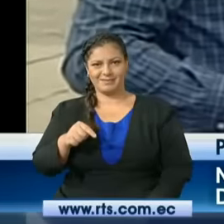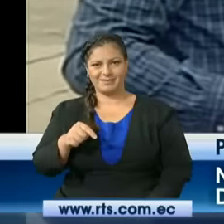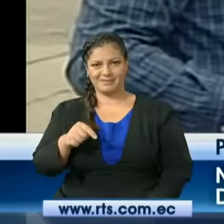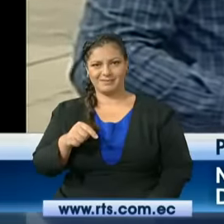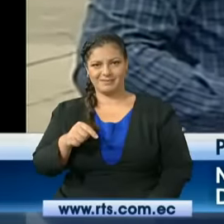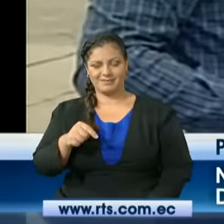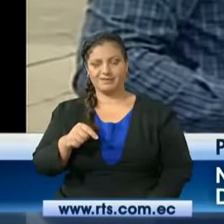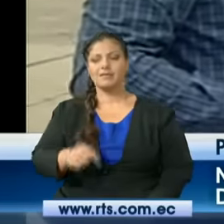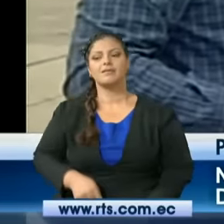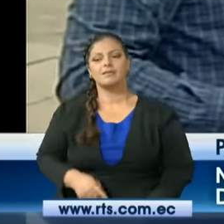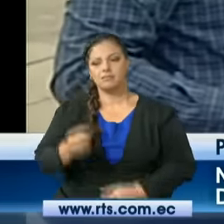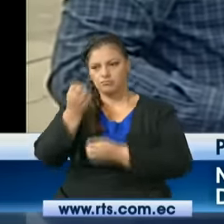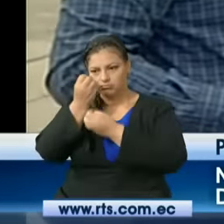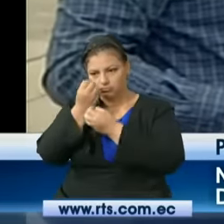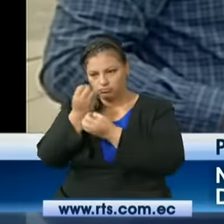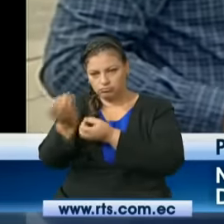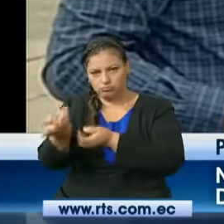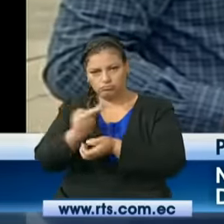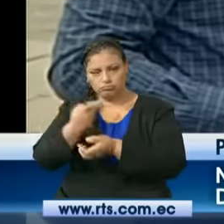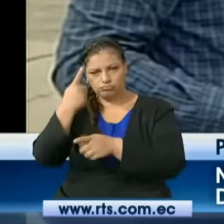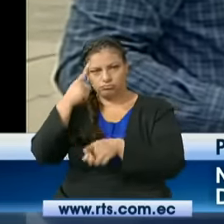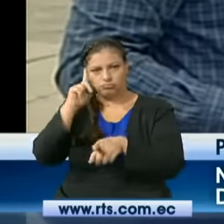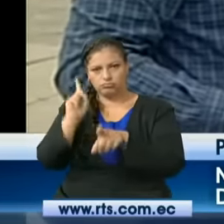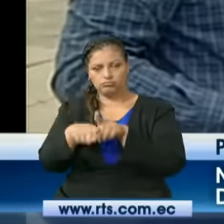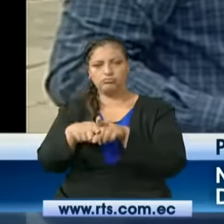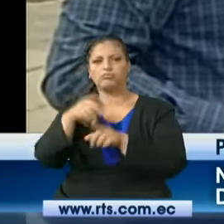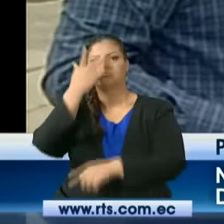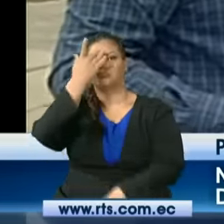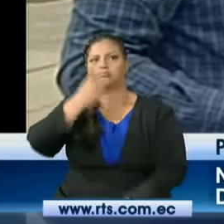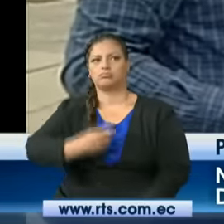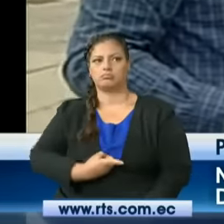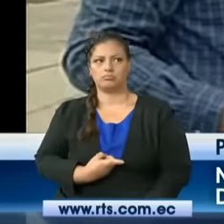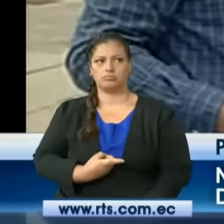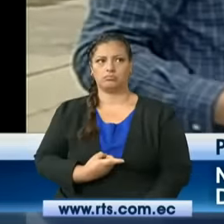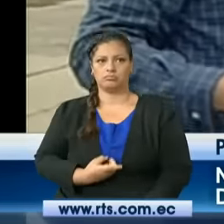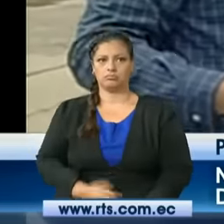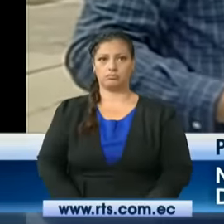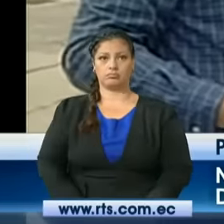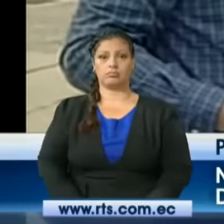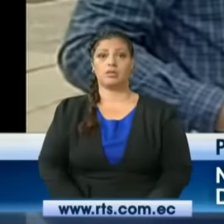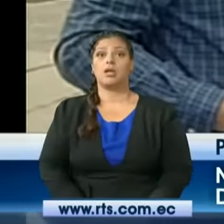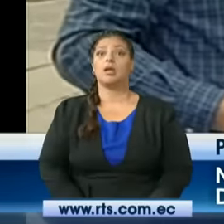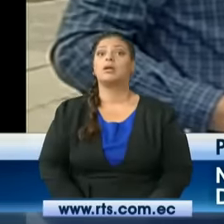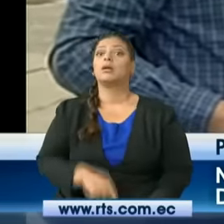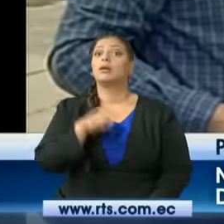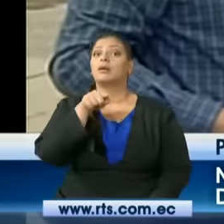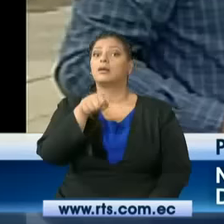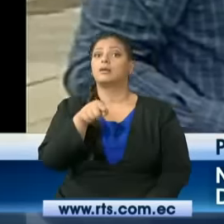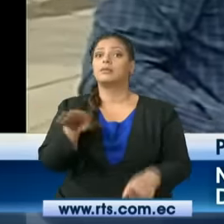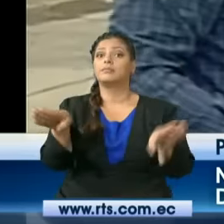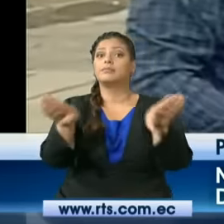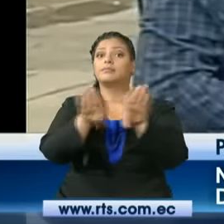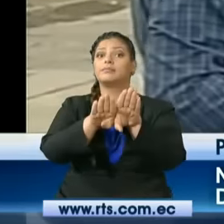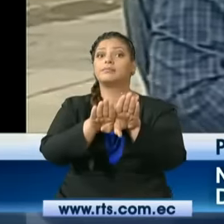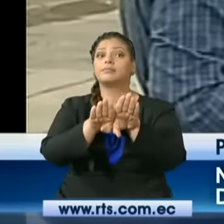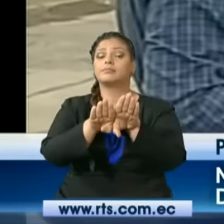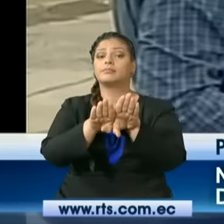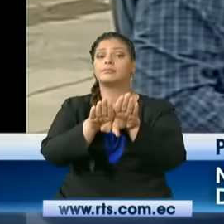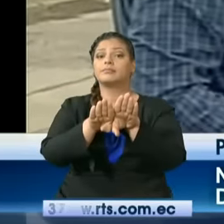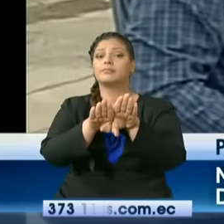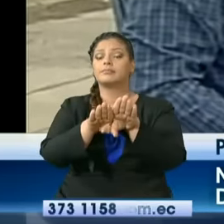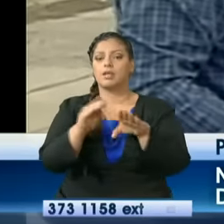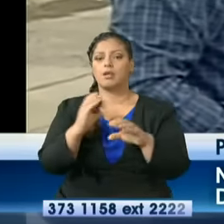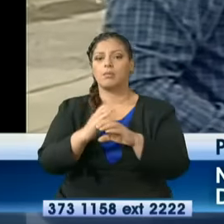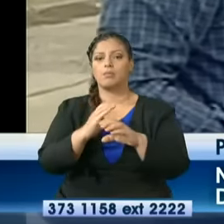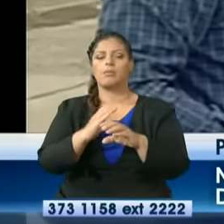el ingreso. Y lo aceptó... ¿Quién cobraba el ingreso? Aparentemente le están cobrando $10 el ingreso a los vehículos